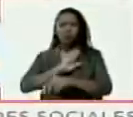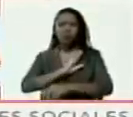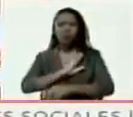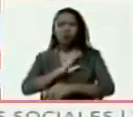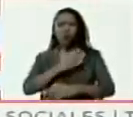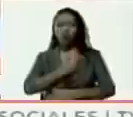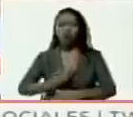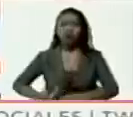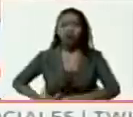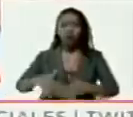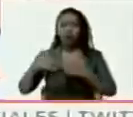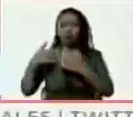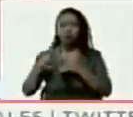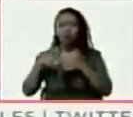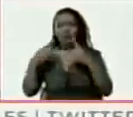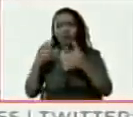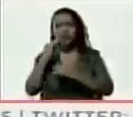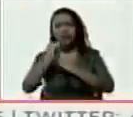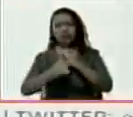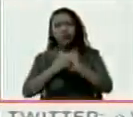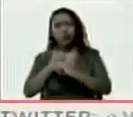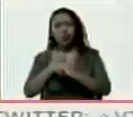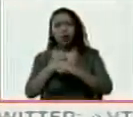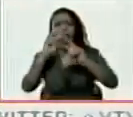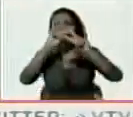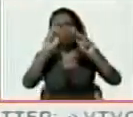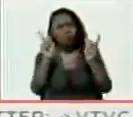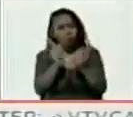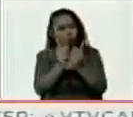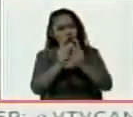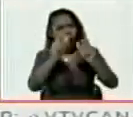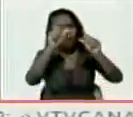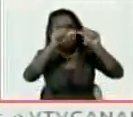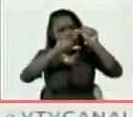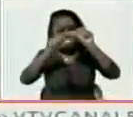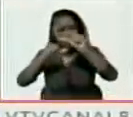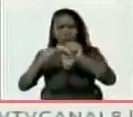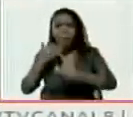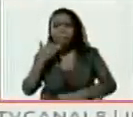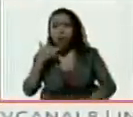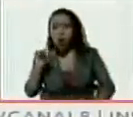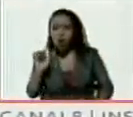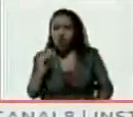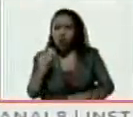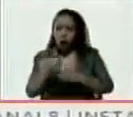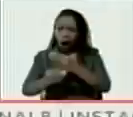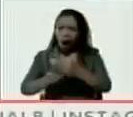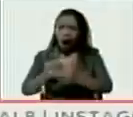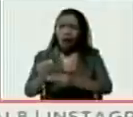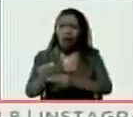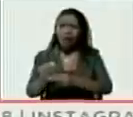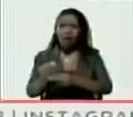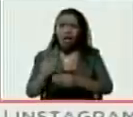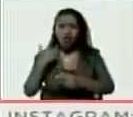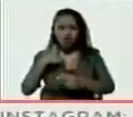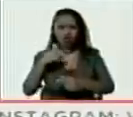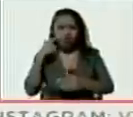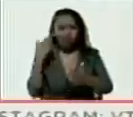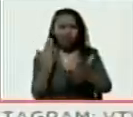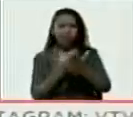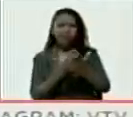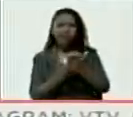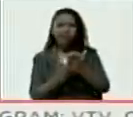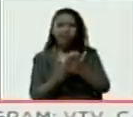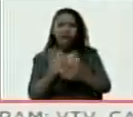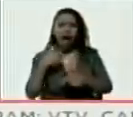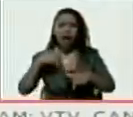de las agencias de prensa internacionales, hagan una pequeña investigación, pero háganla pronto, porque ya veremos, estamos en el